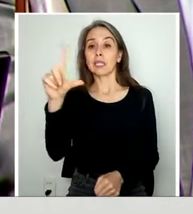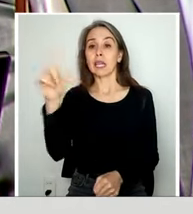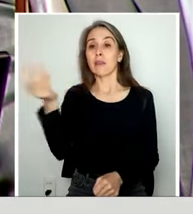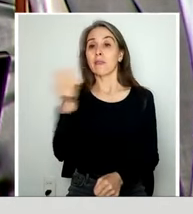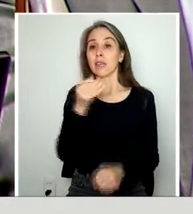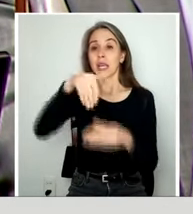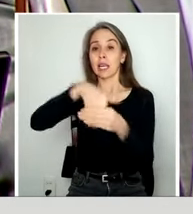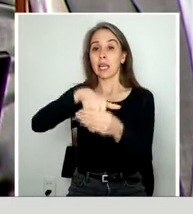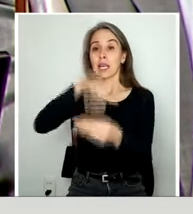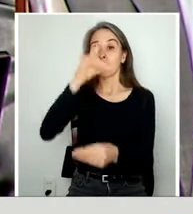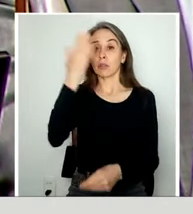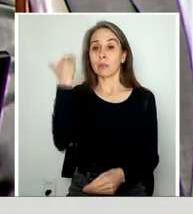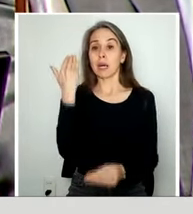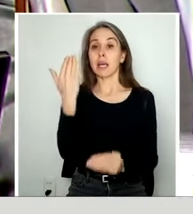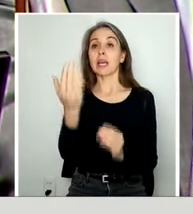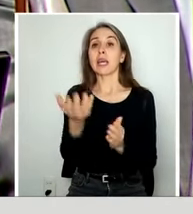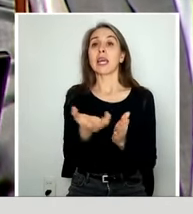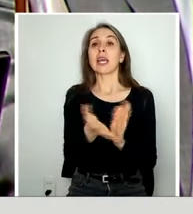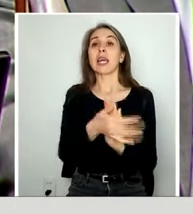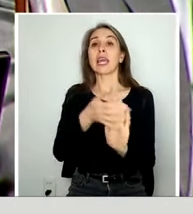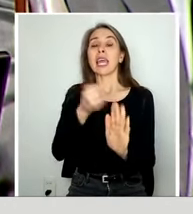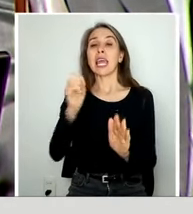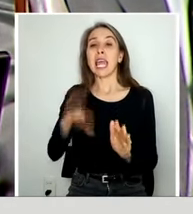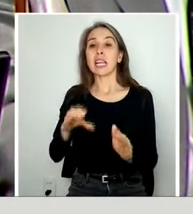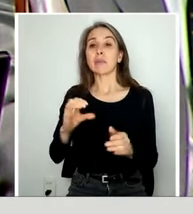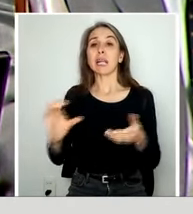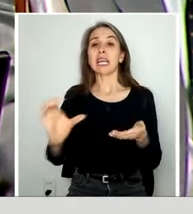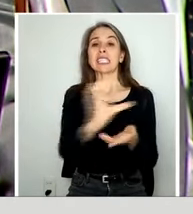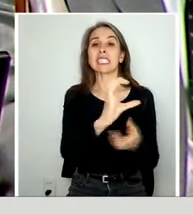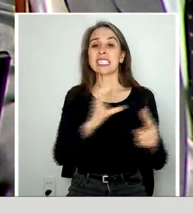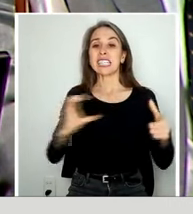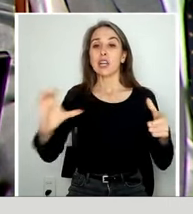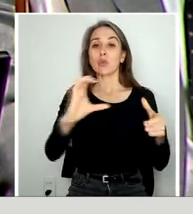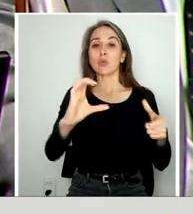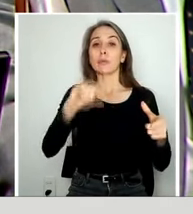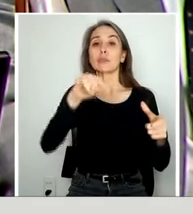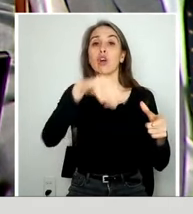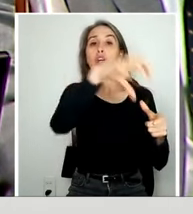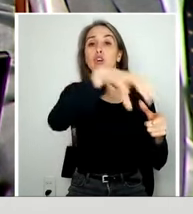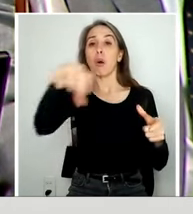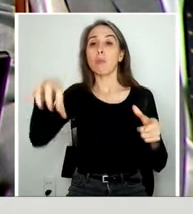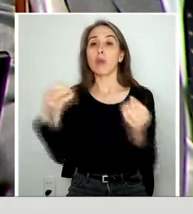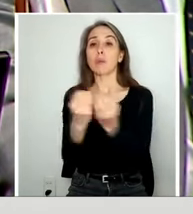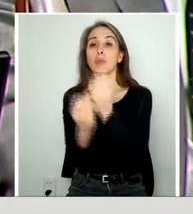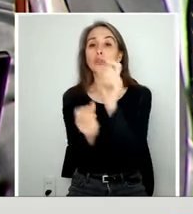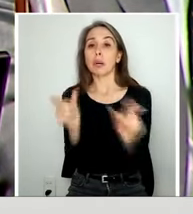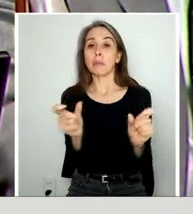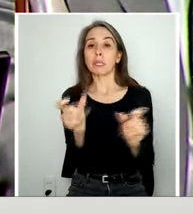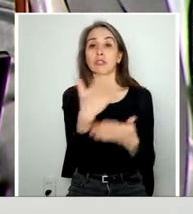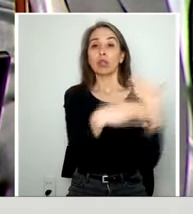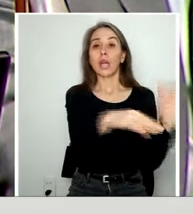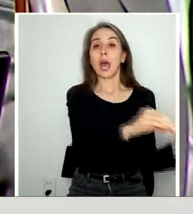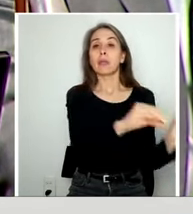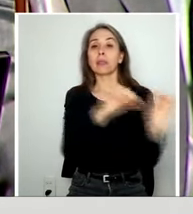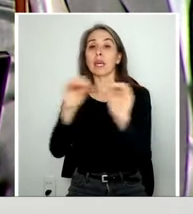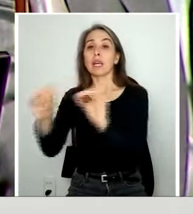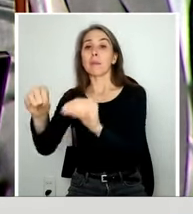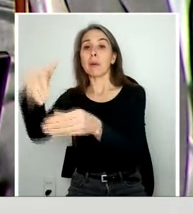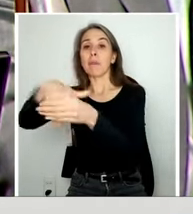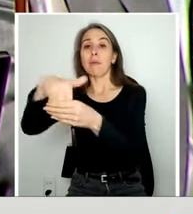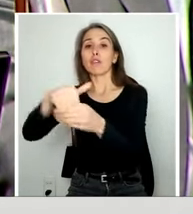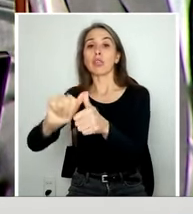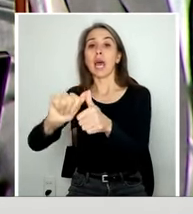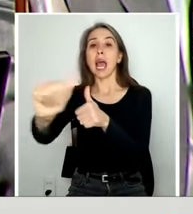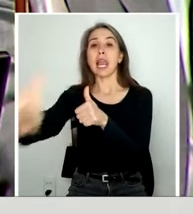eliminar las circunscripciones dentro de las comunas lo que ha generado que mucha gente se vea desplazada bastante lejos para cada